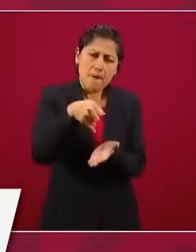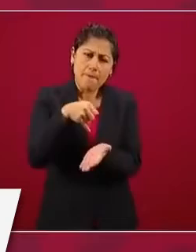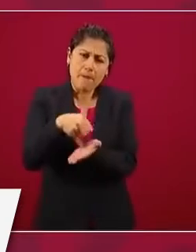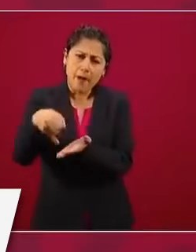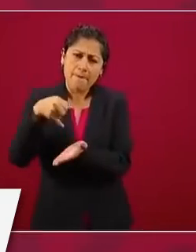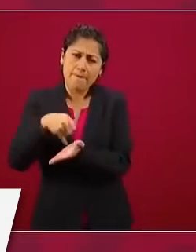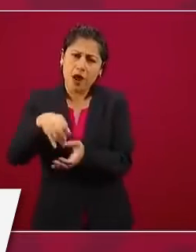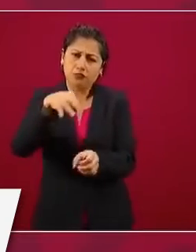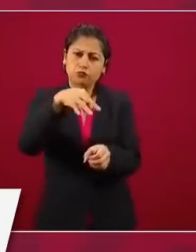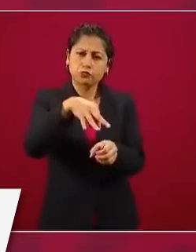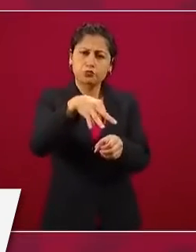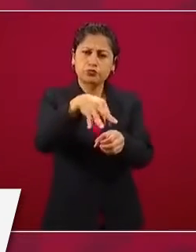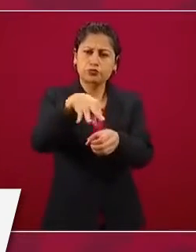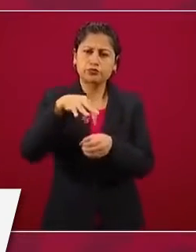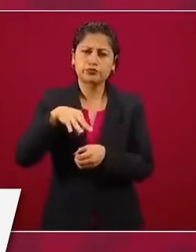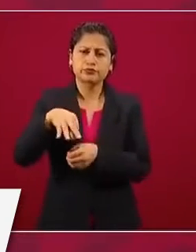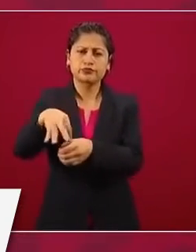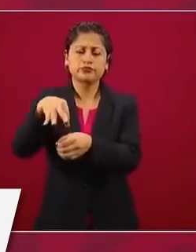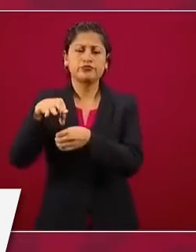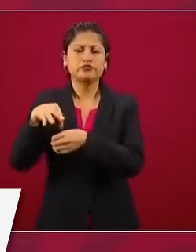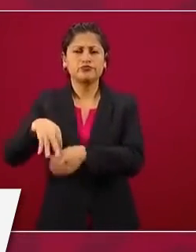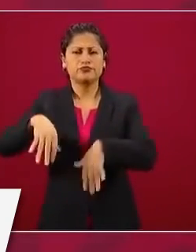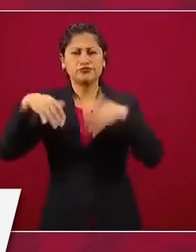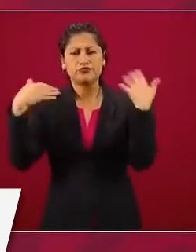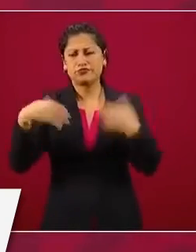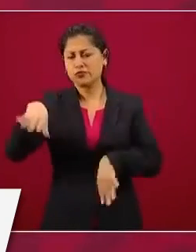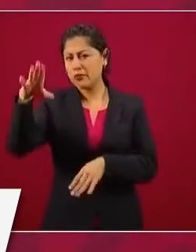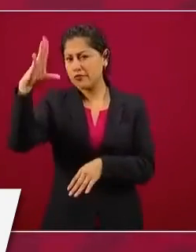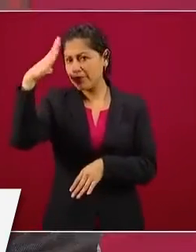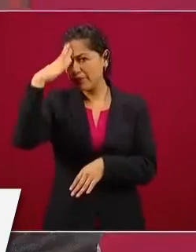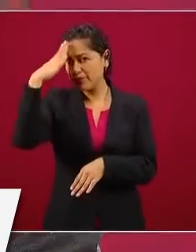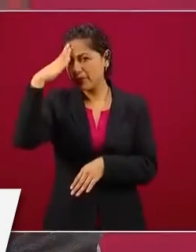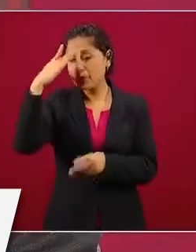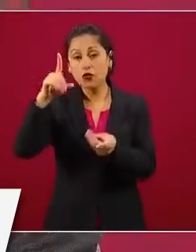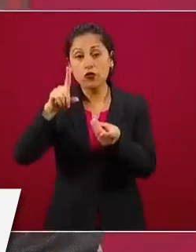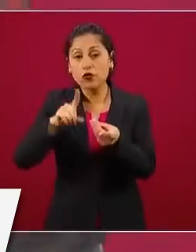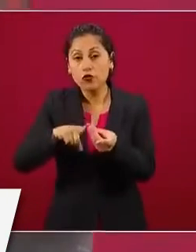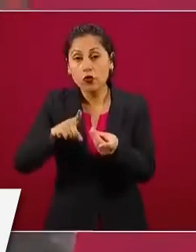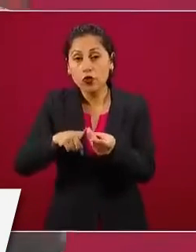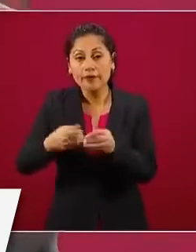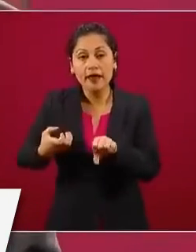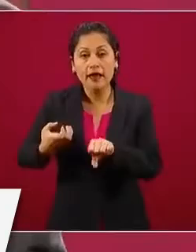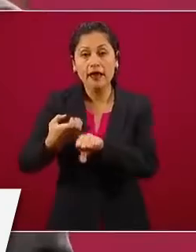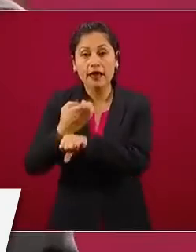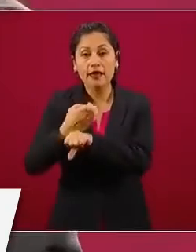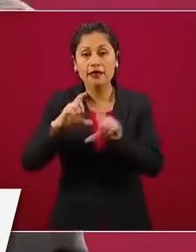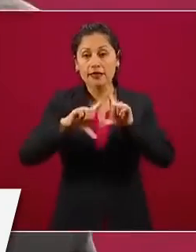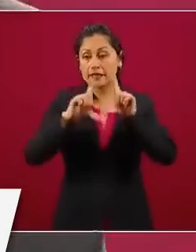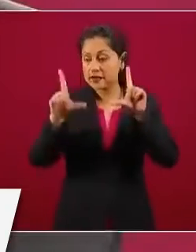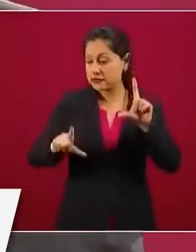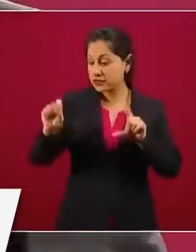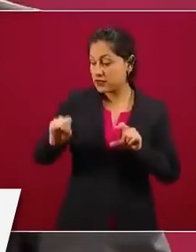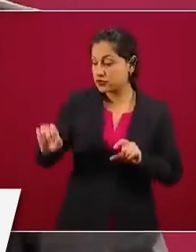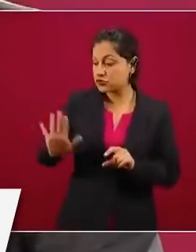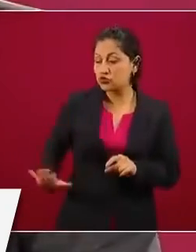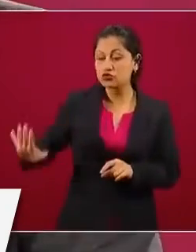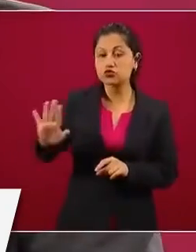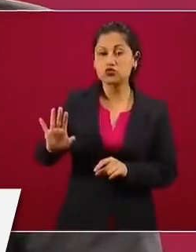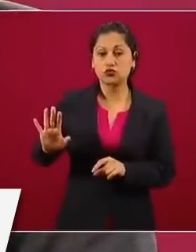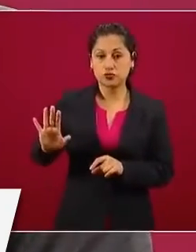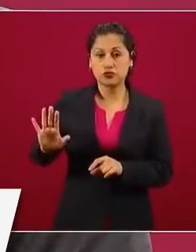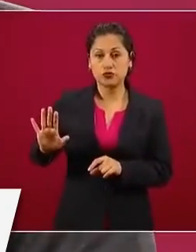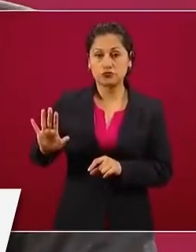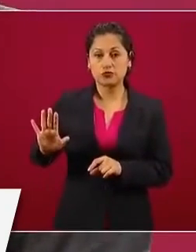en los estados del sur-sureste, a los que les preocupa lo del Tren Maya,